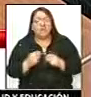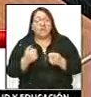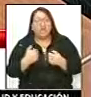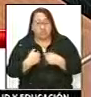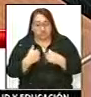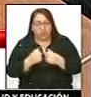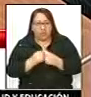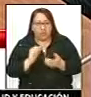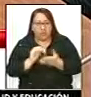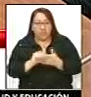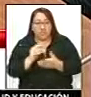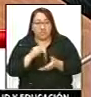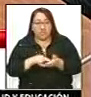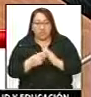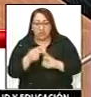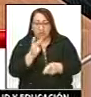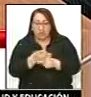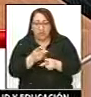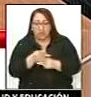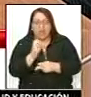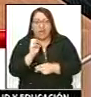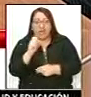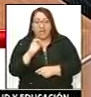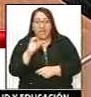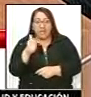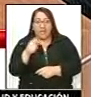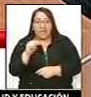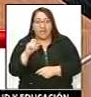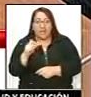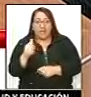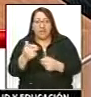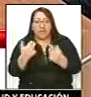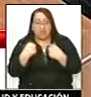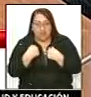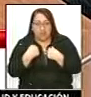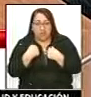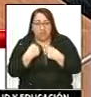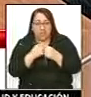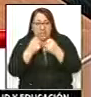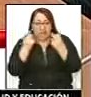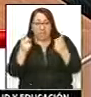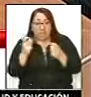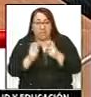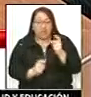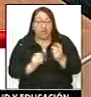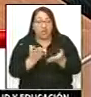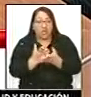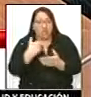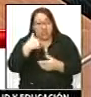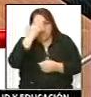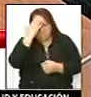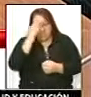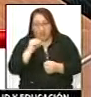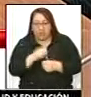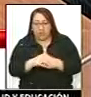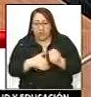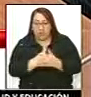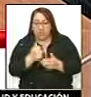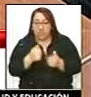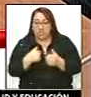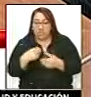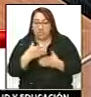un aplicativo que se denomina Examínate, que ya es de conocimiento de la gran mayoría de los centros educativos privados, a través de los cuales